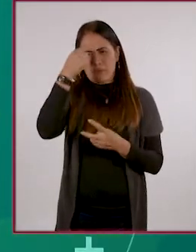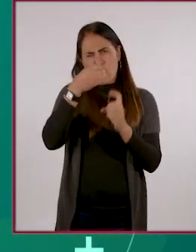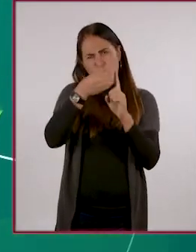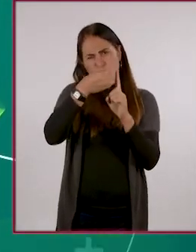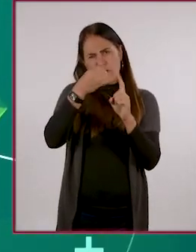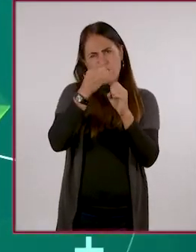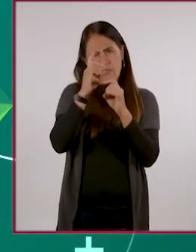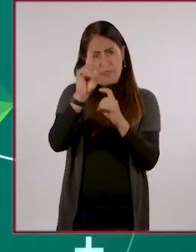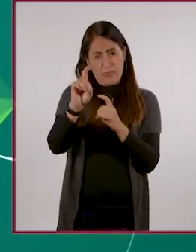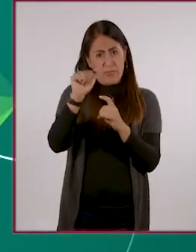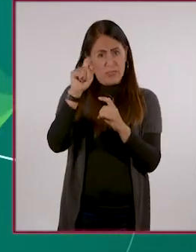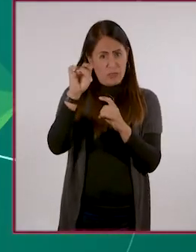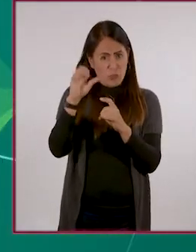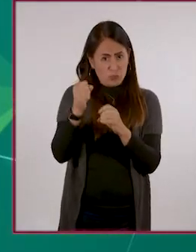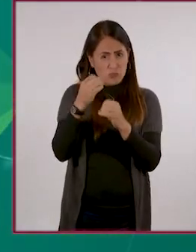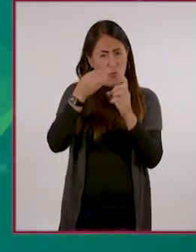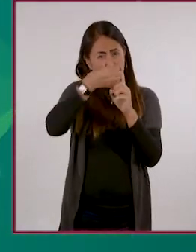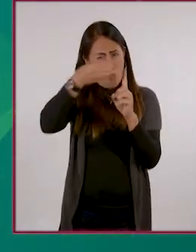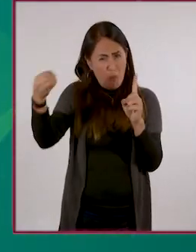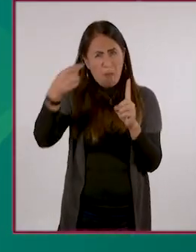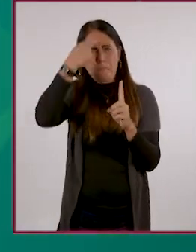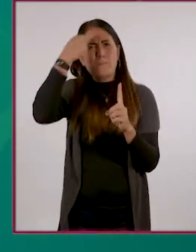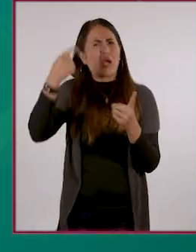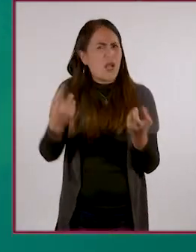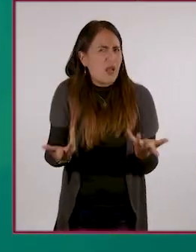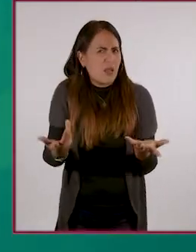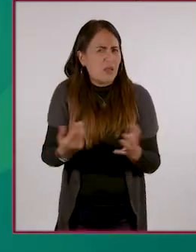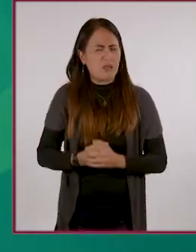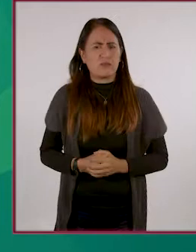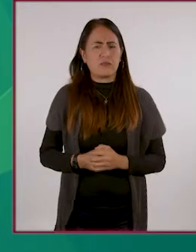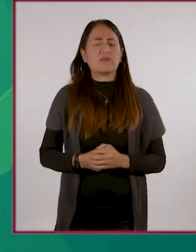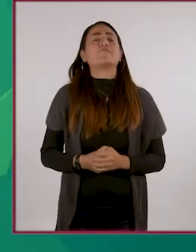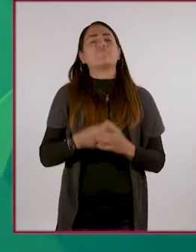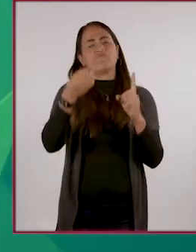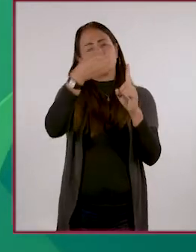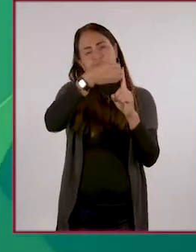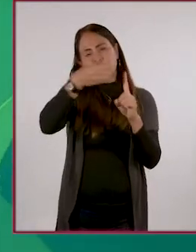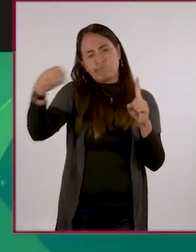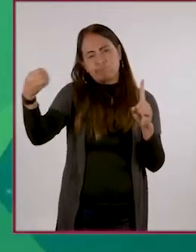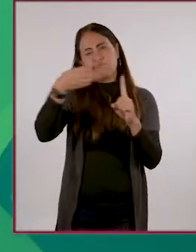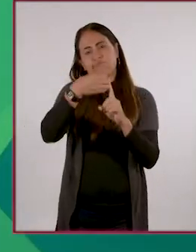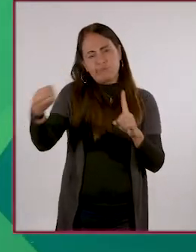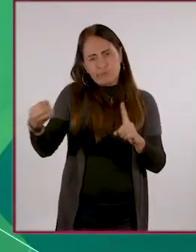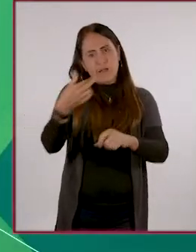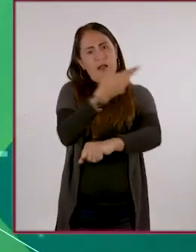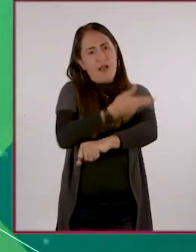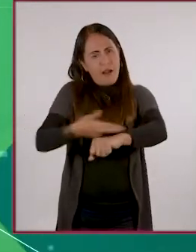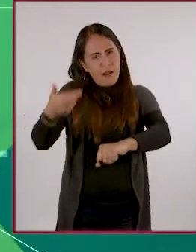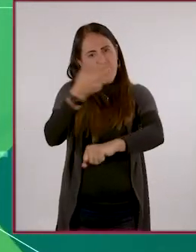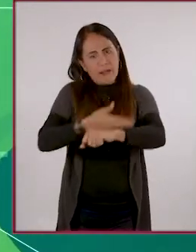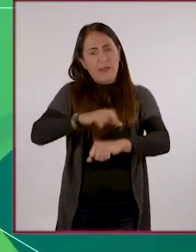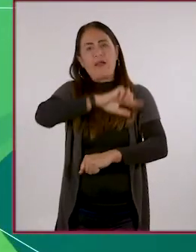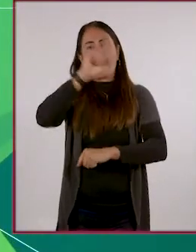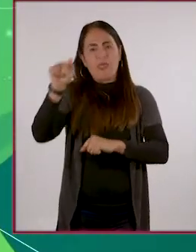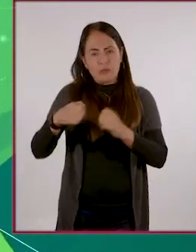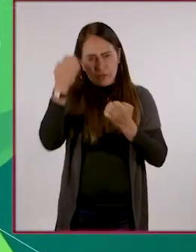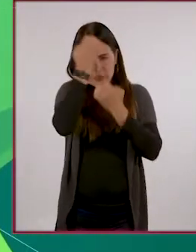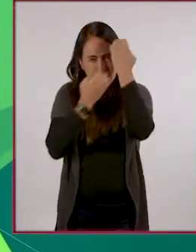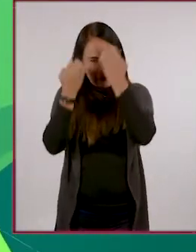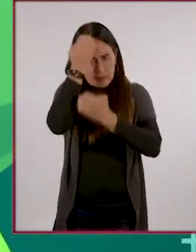a la pregunta, ¿para qué ordenamos datos? La respuesta es para tenerlos organizados